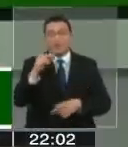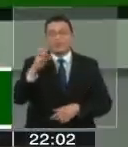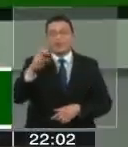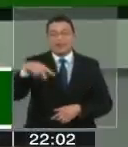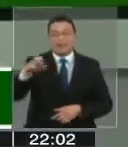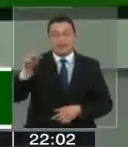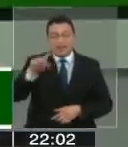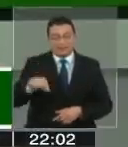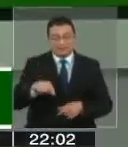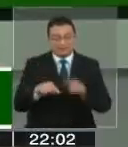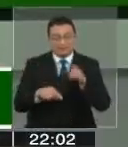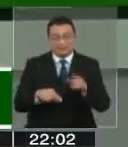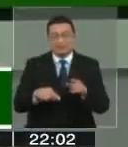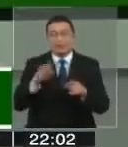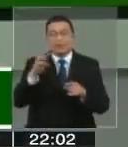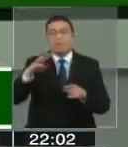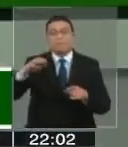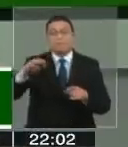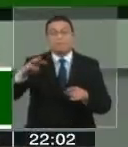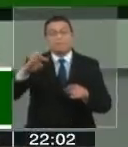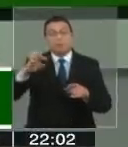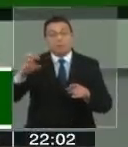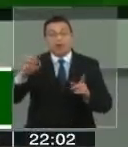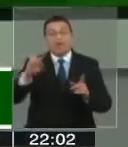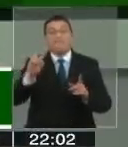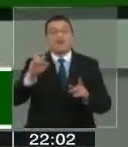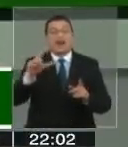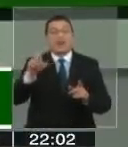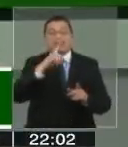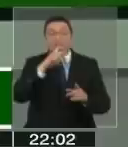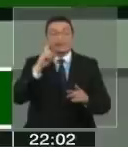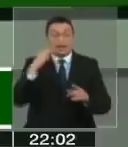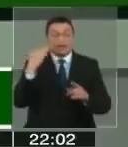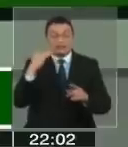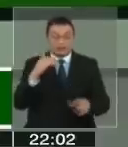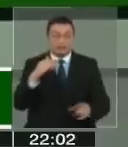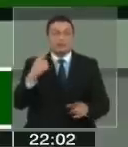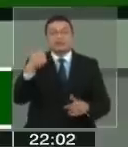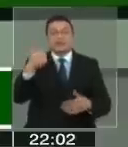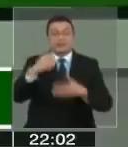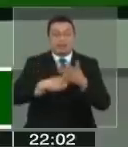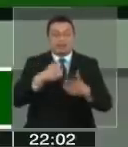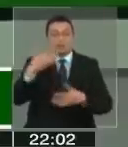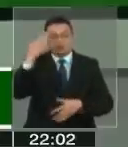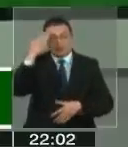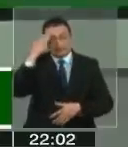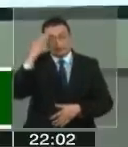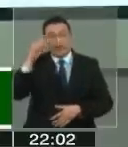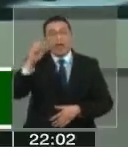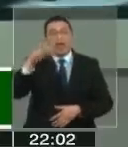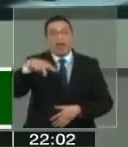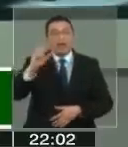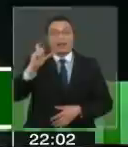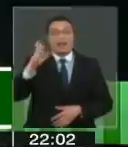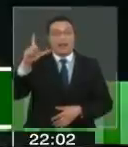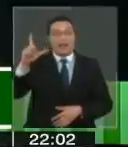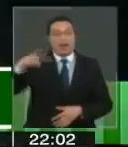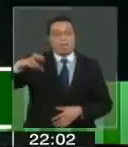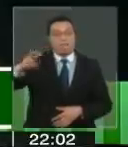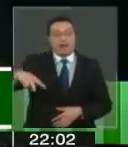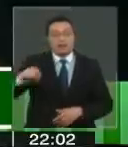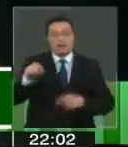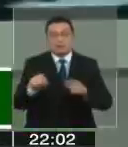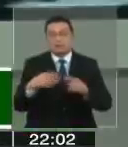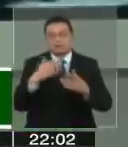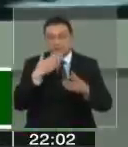Magliona, papá de Valentina, una niña exquisita de 6 años que tiene síndrome de Angelman. Y también, porque si no, Sofía